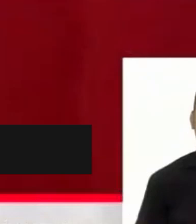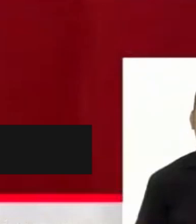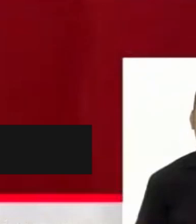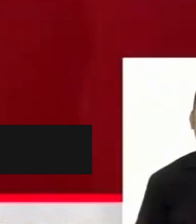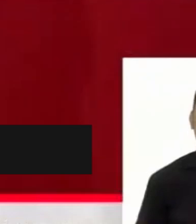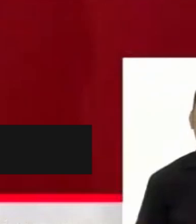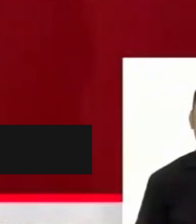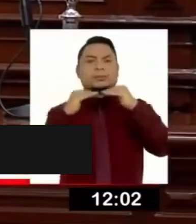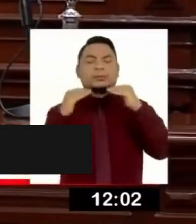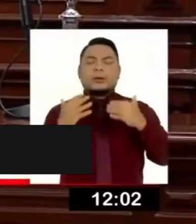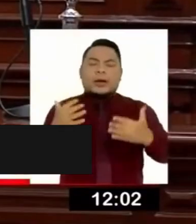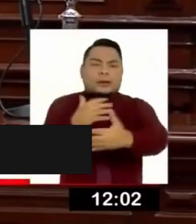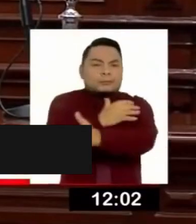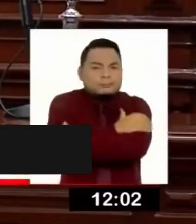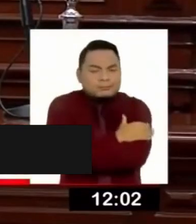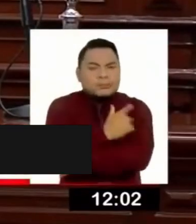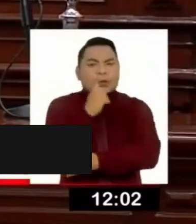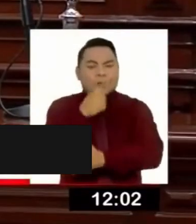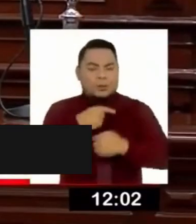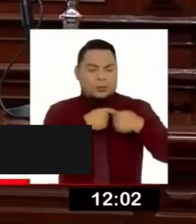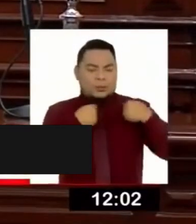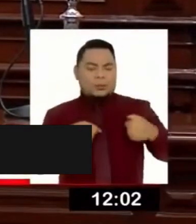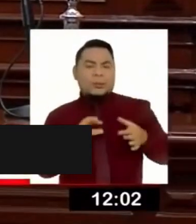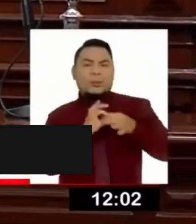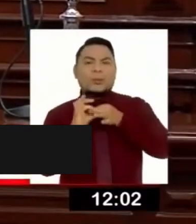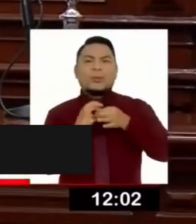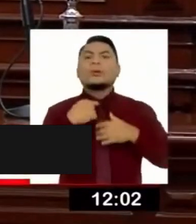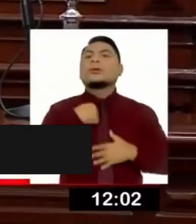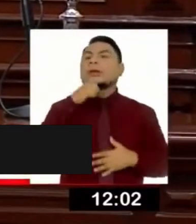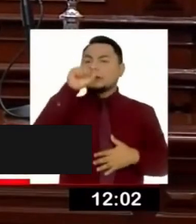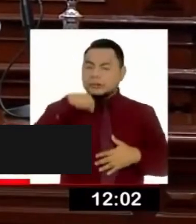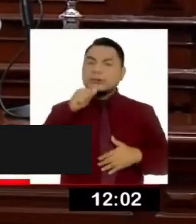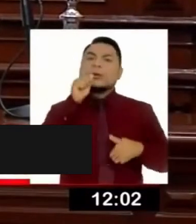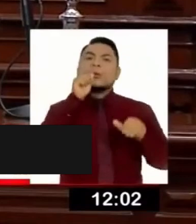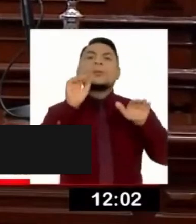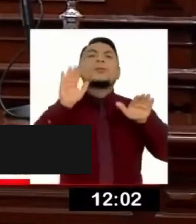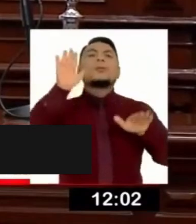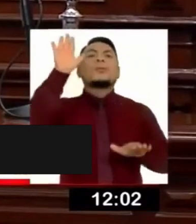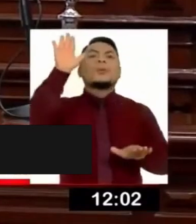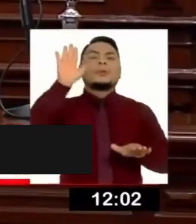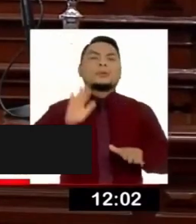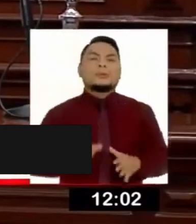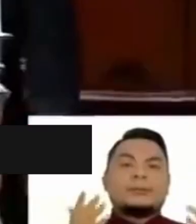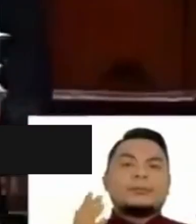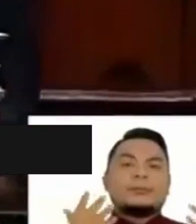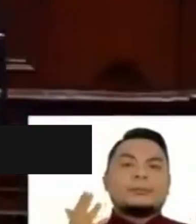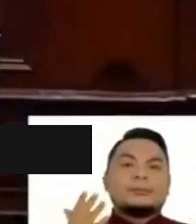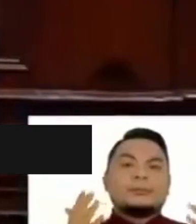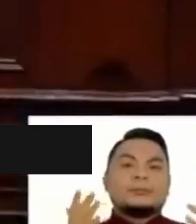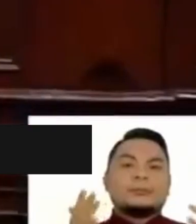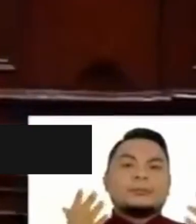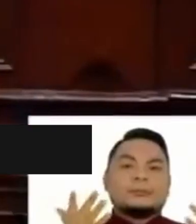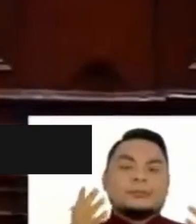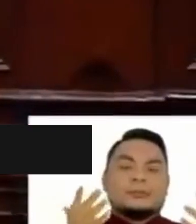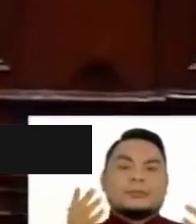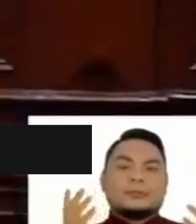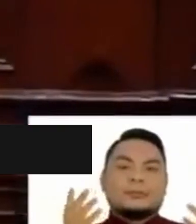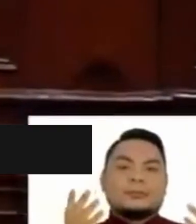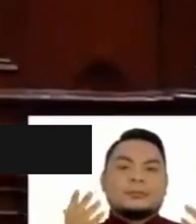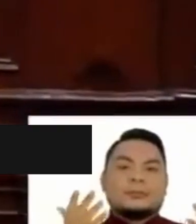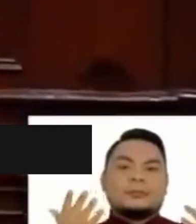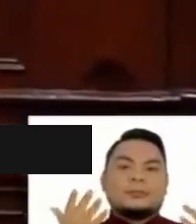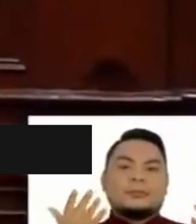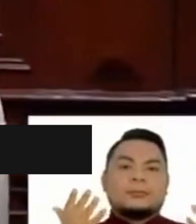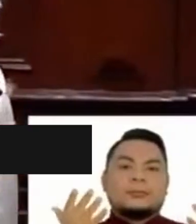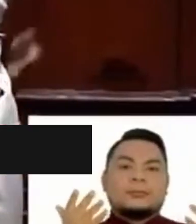corresponde dentro de Palacio de Gobierno, como vicepresidenta que es. No olvidemos que en caso el presidente Castillo viaje al